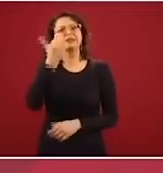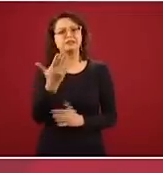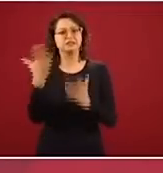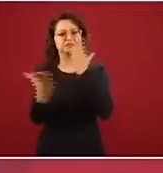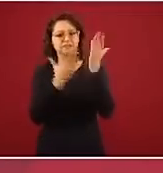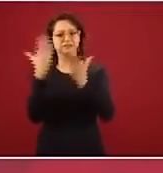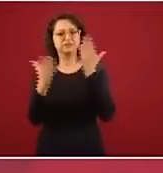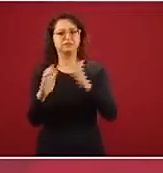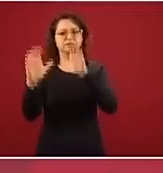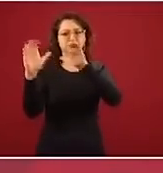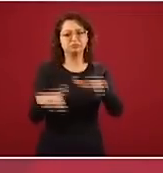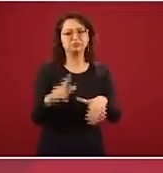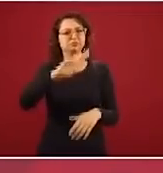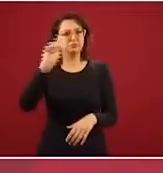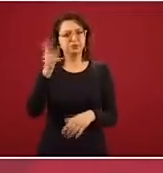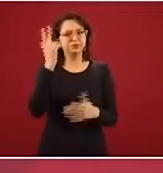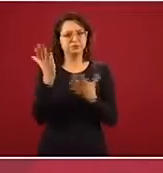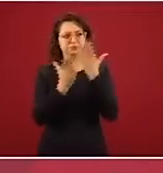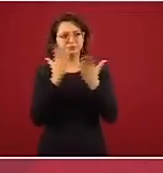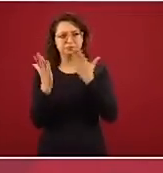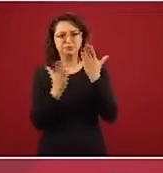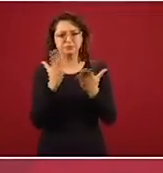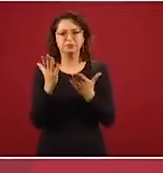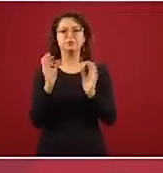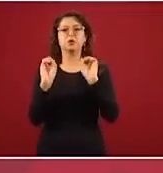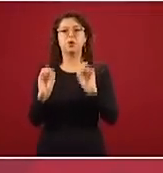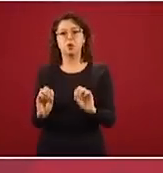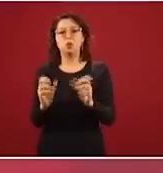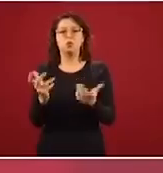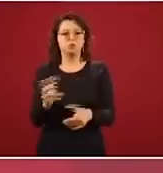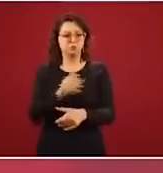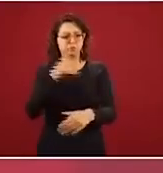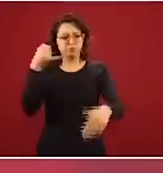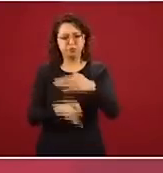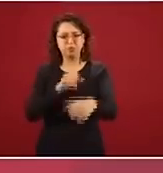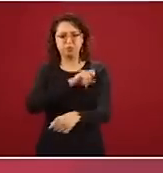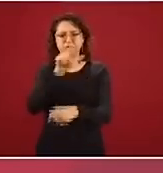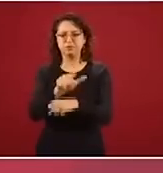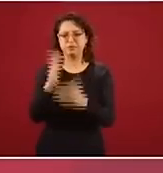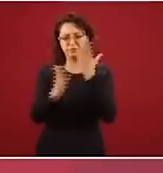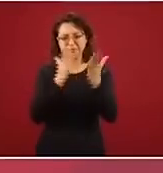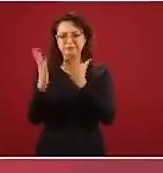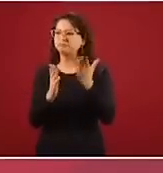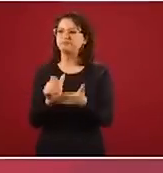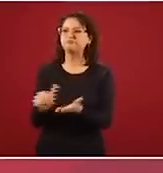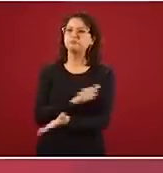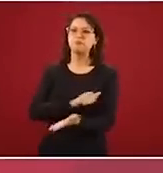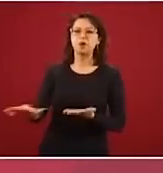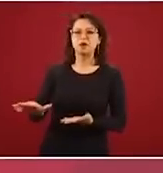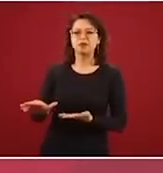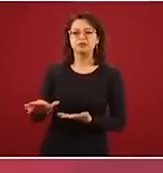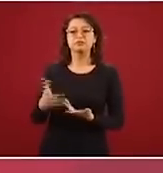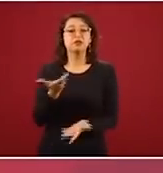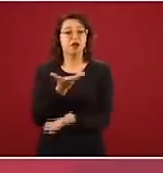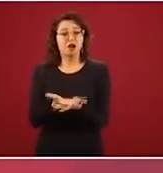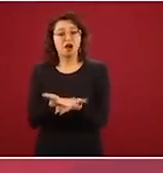querían ingresar a las universidades o hacer especializaciones, y el resultado